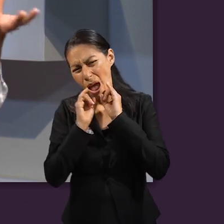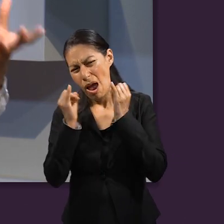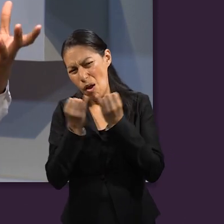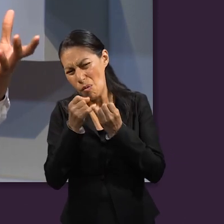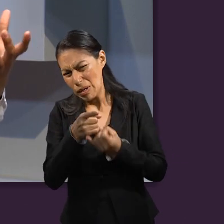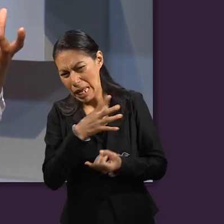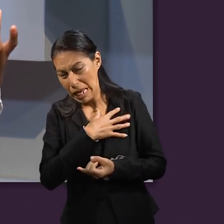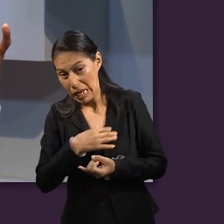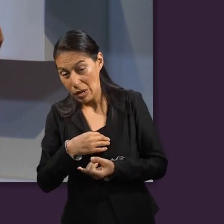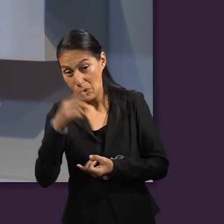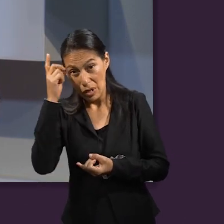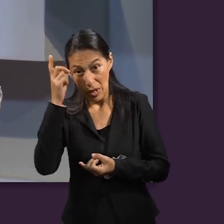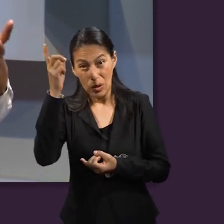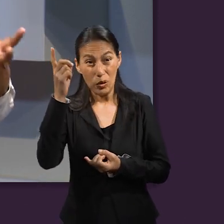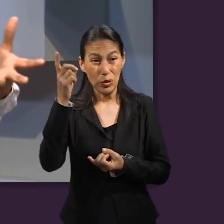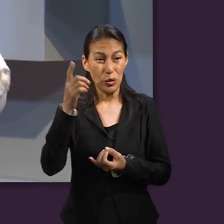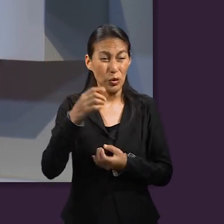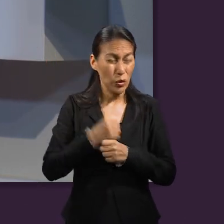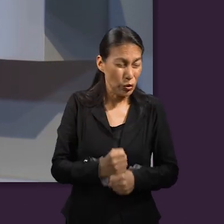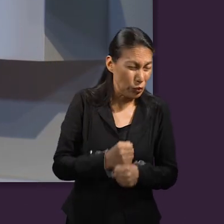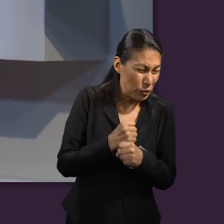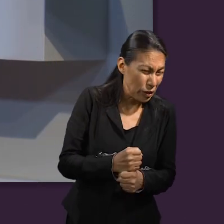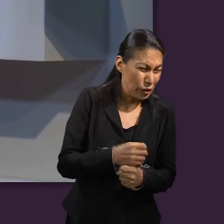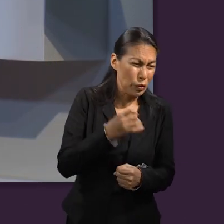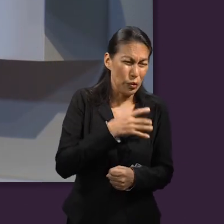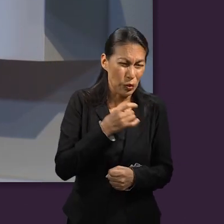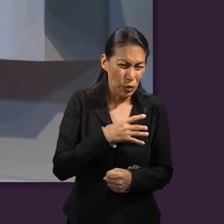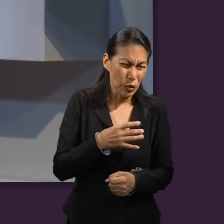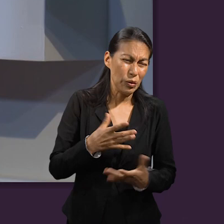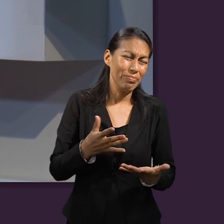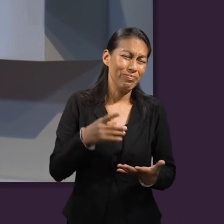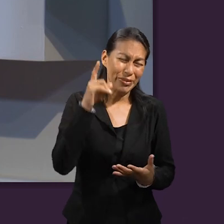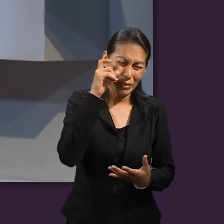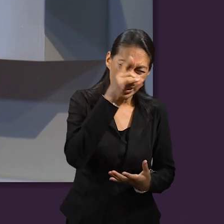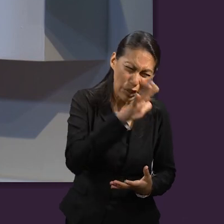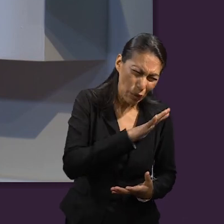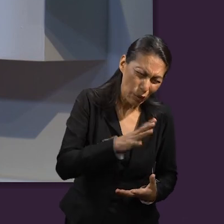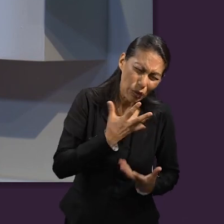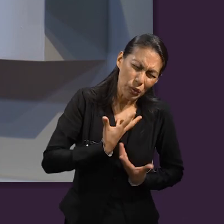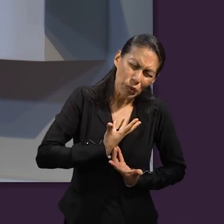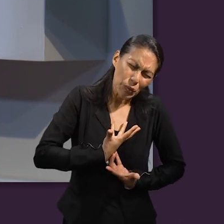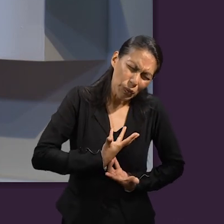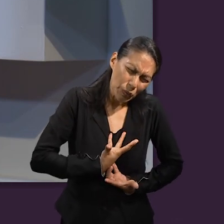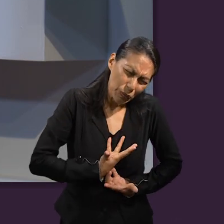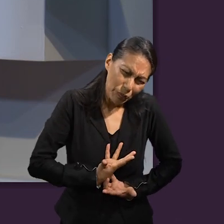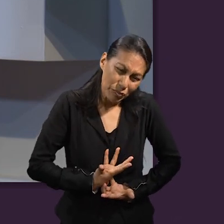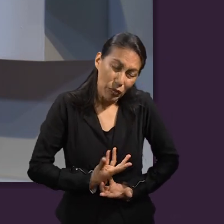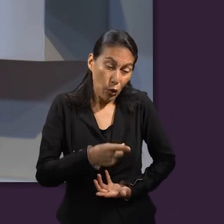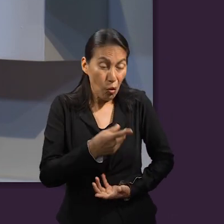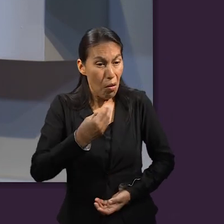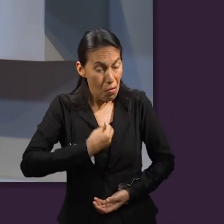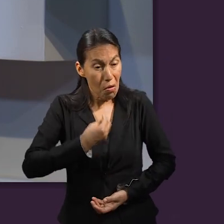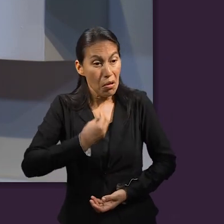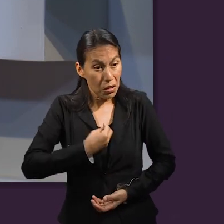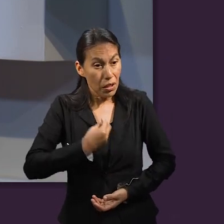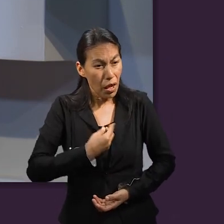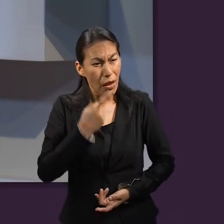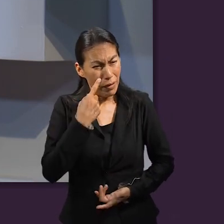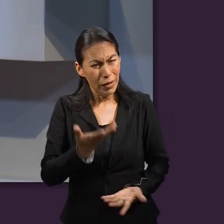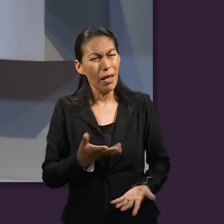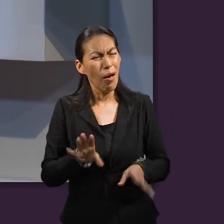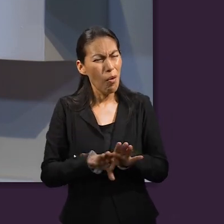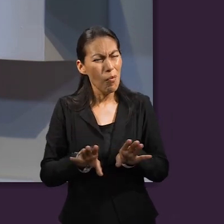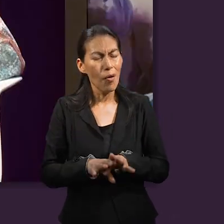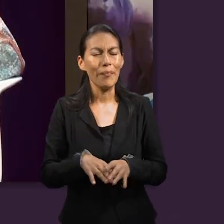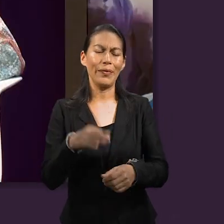si es hijo de dios como es que tiene enfrenta tanto tanto dolor tanto sufrimiento y tantos tragos tantos